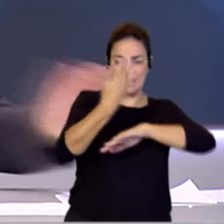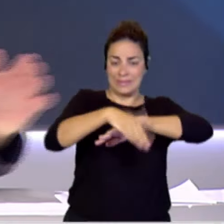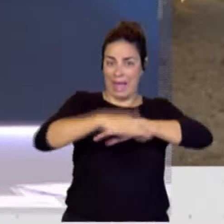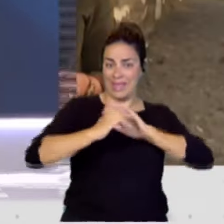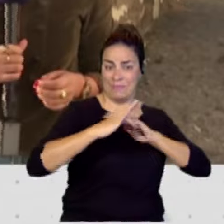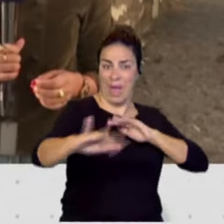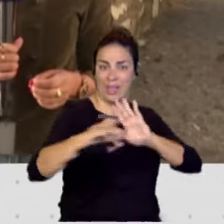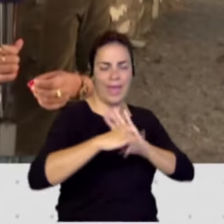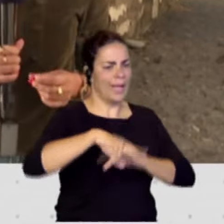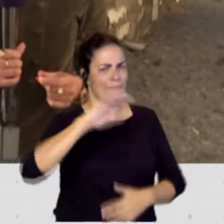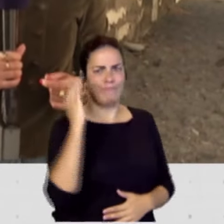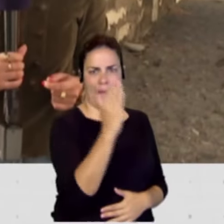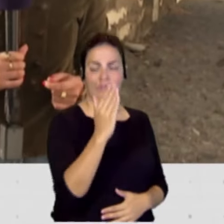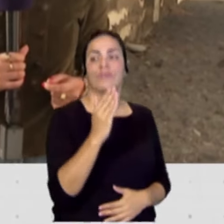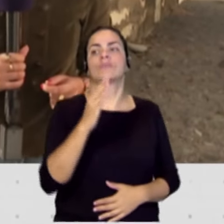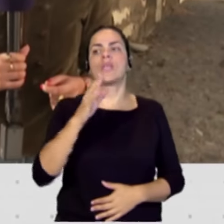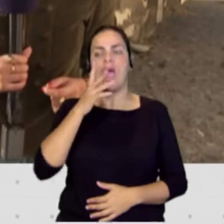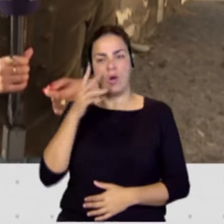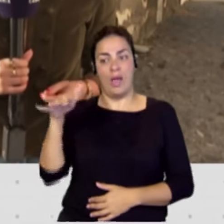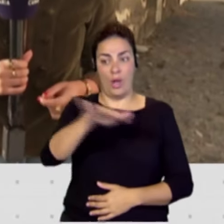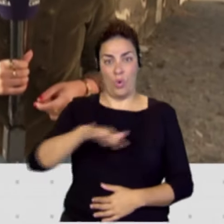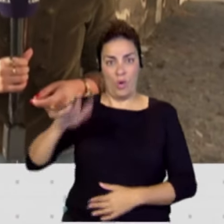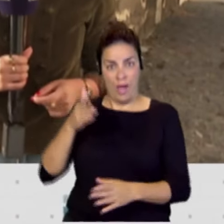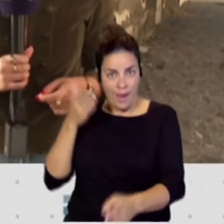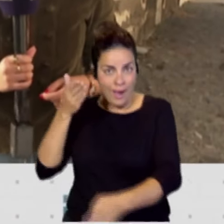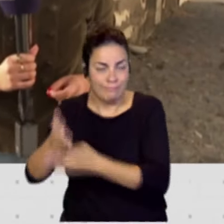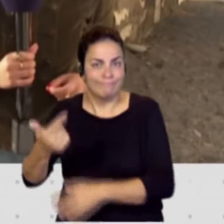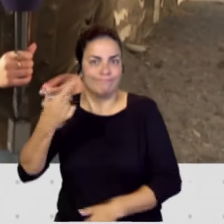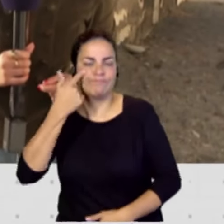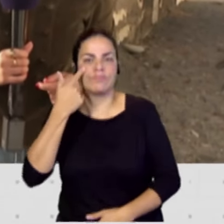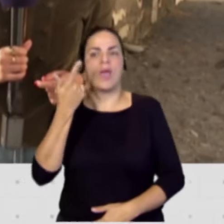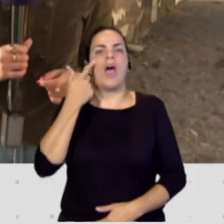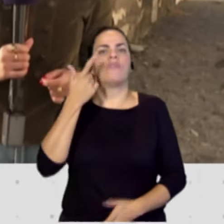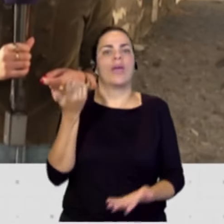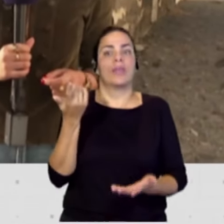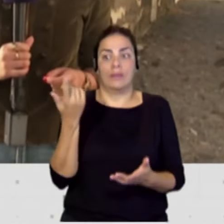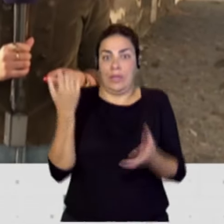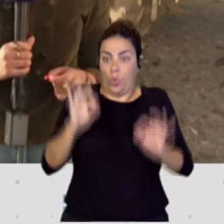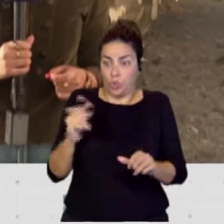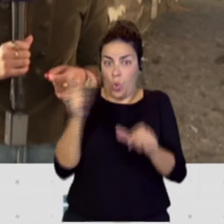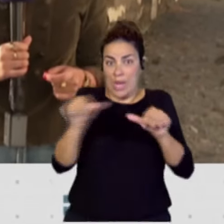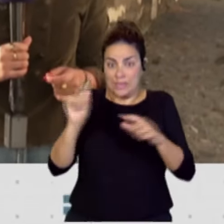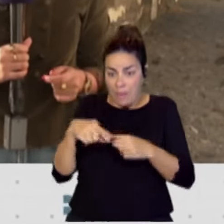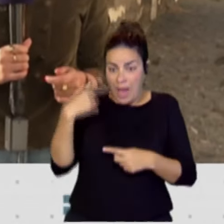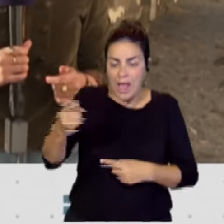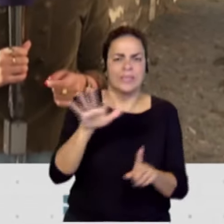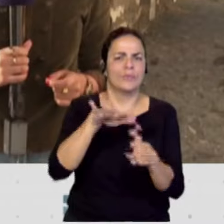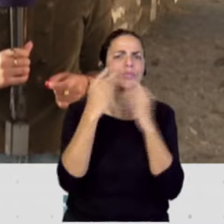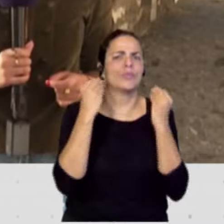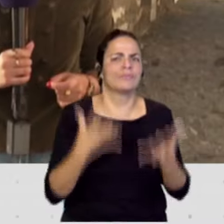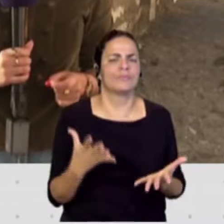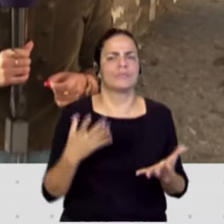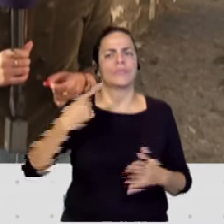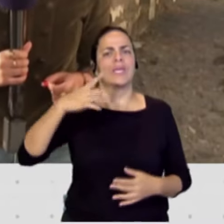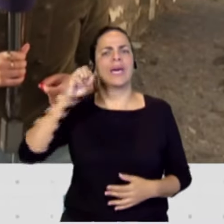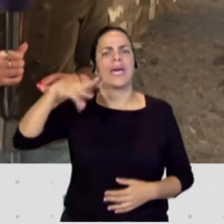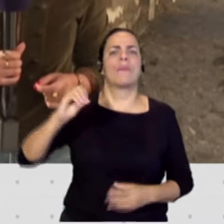vamos a acercarnos hasta uno de esos puntos para conocer cómo está justamente una semana después Gema Padilla dónde estás qué tal